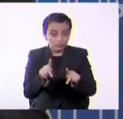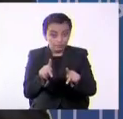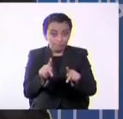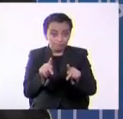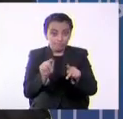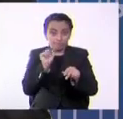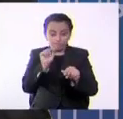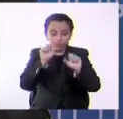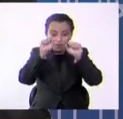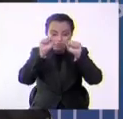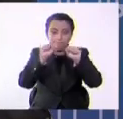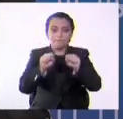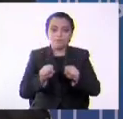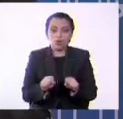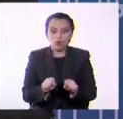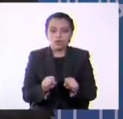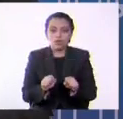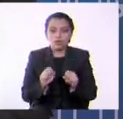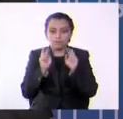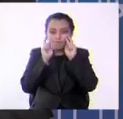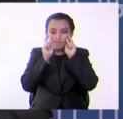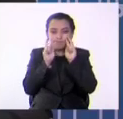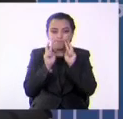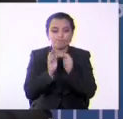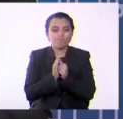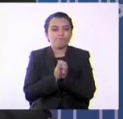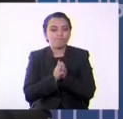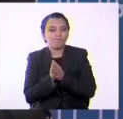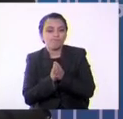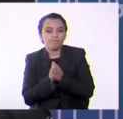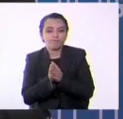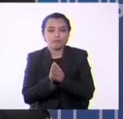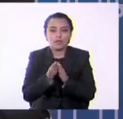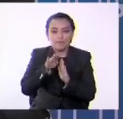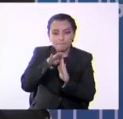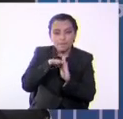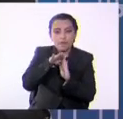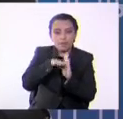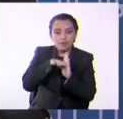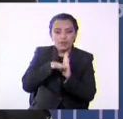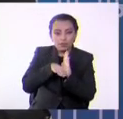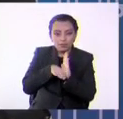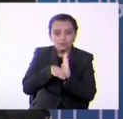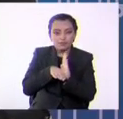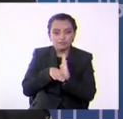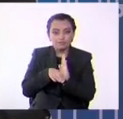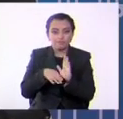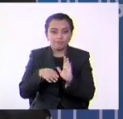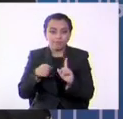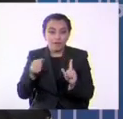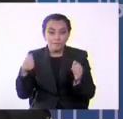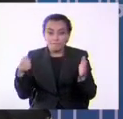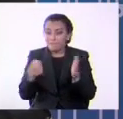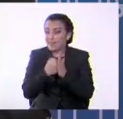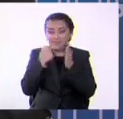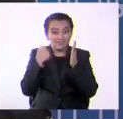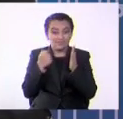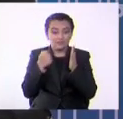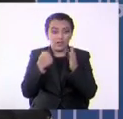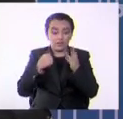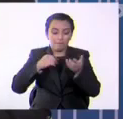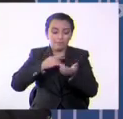poder revertir o tratar de revertir o minimizar el impacto del calentamiento